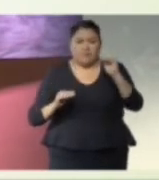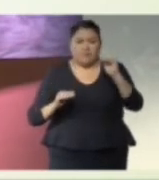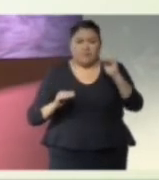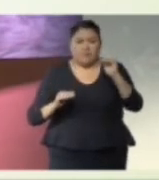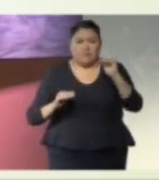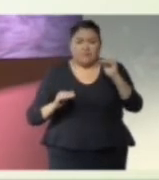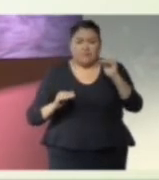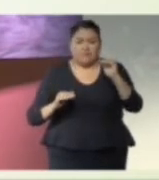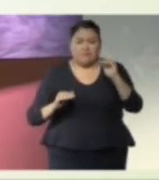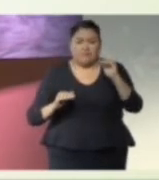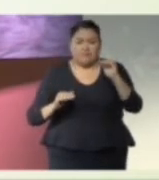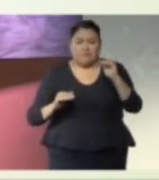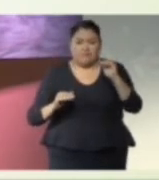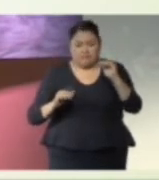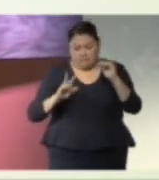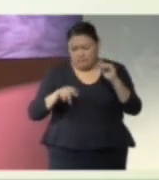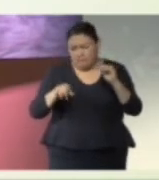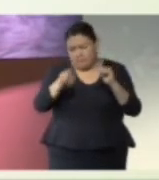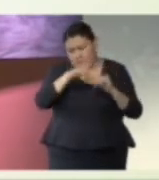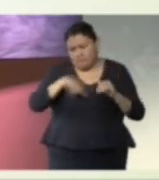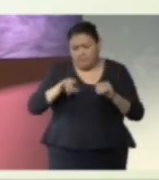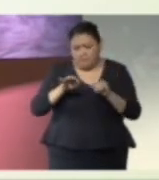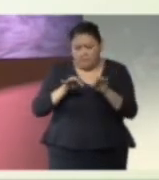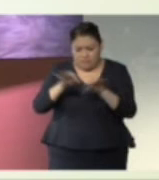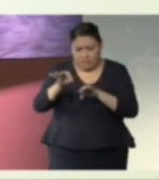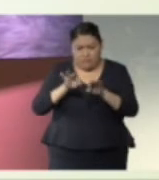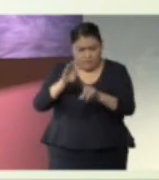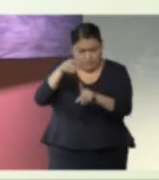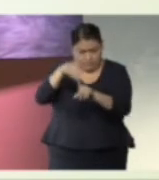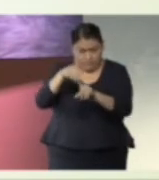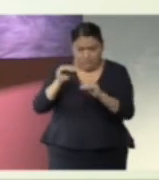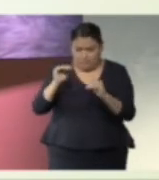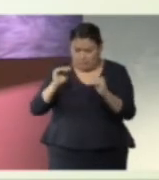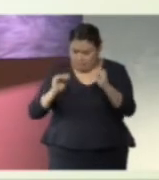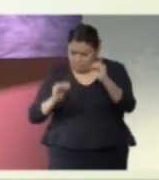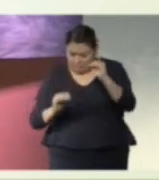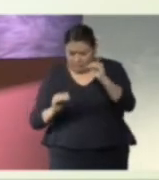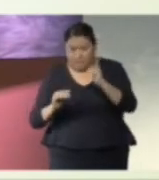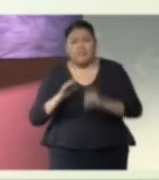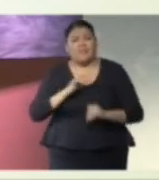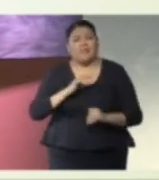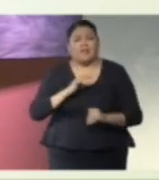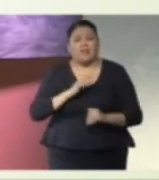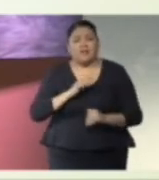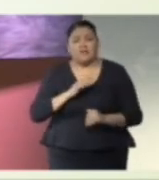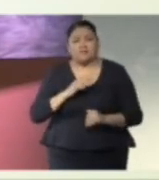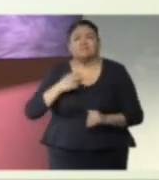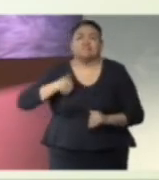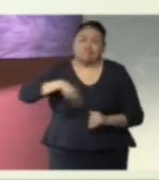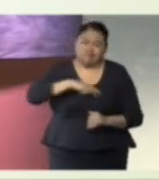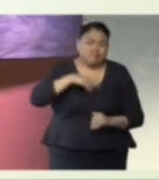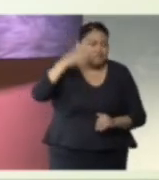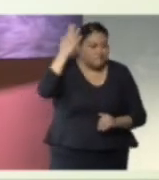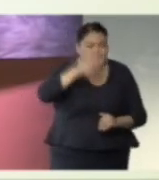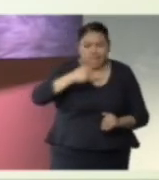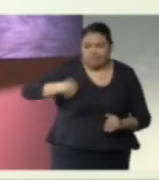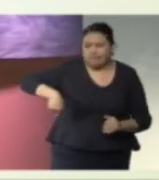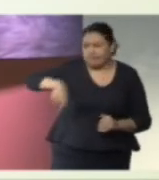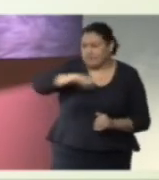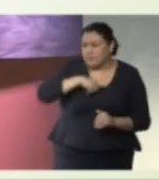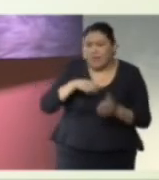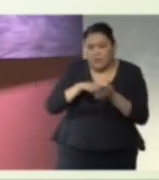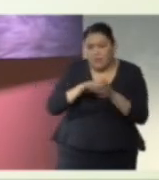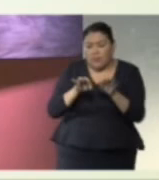en el mercado de trabajo, o sea, y yo quiero hablar del mercado de trabajo porque pues es lo que más nos acerca a la posibilidad